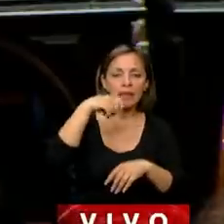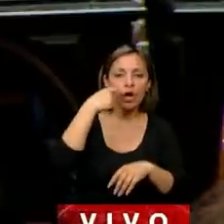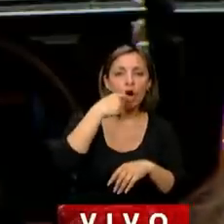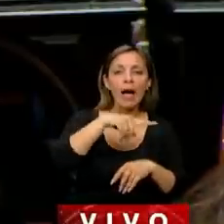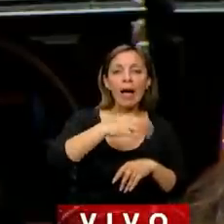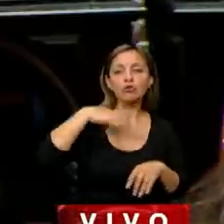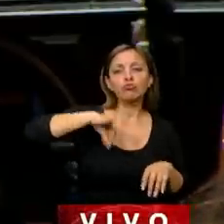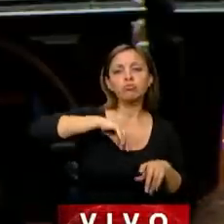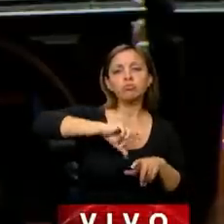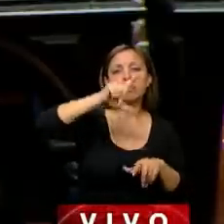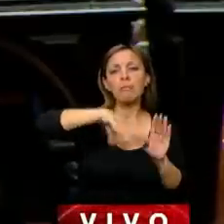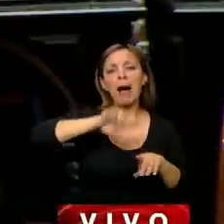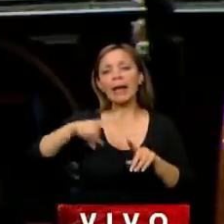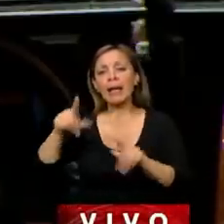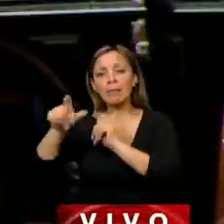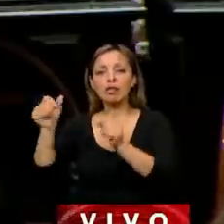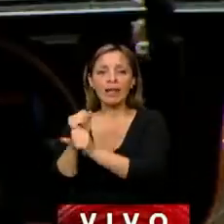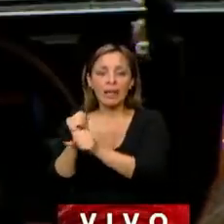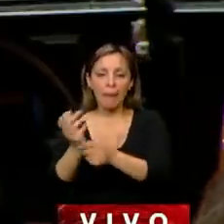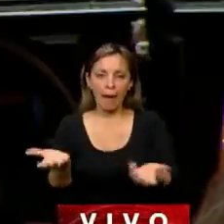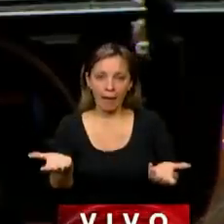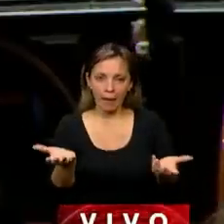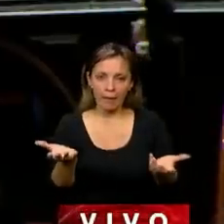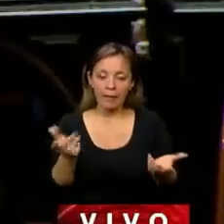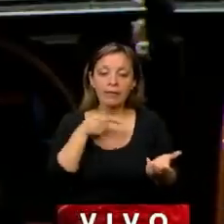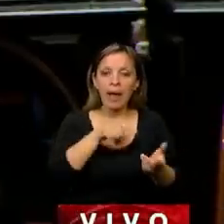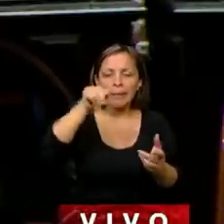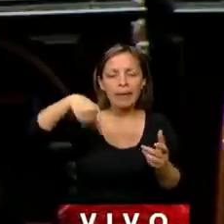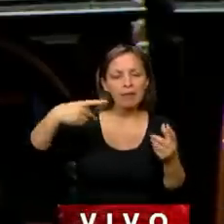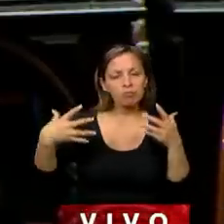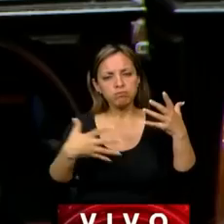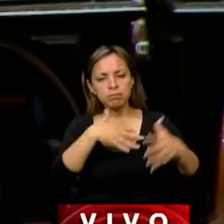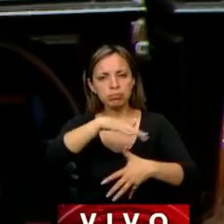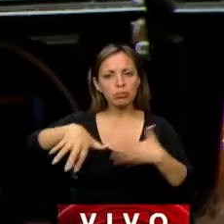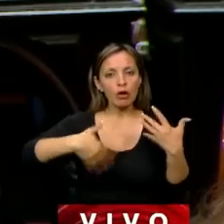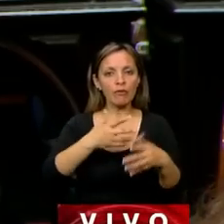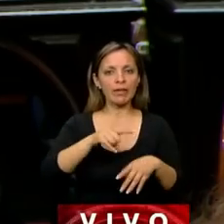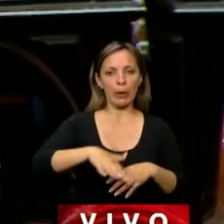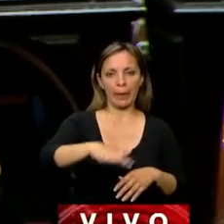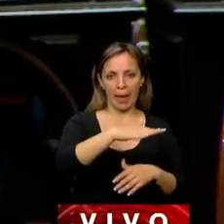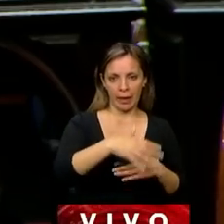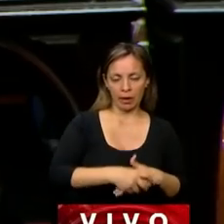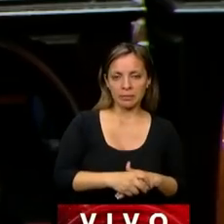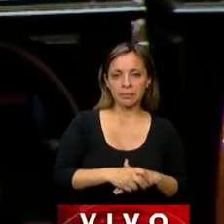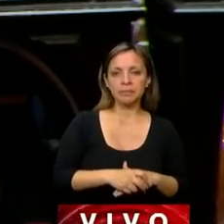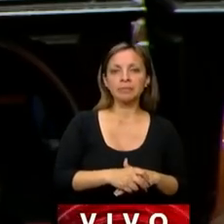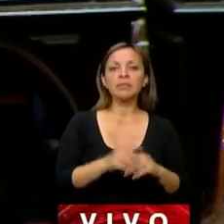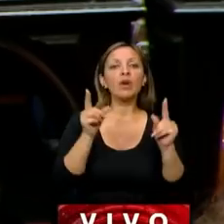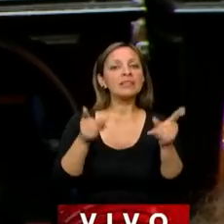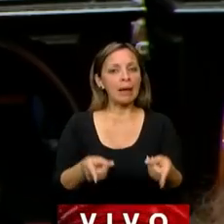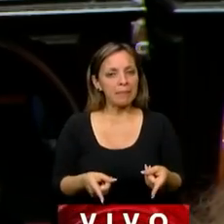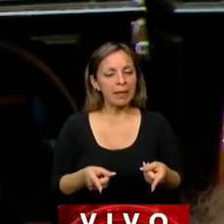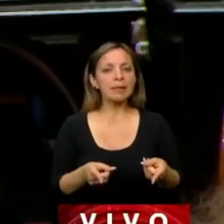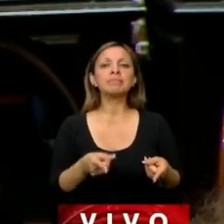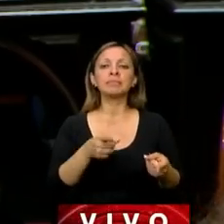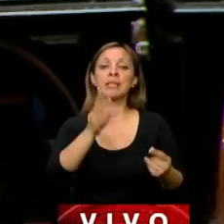trabaja y tiene ahí un punto clave de conflicto cotidiano en los barrios. Y tenemos que lograr evitar que la